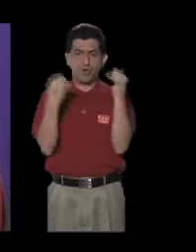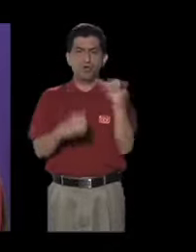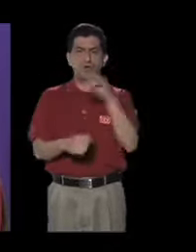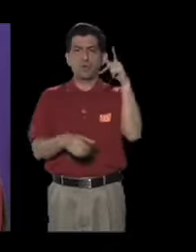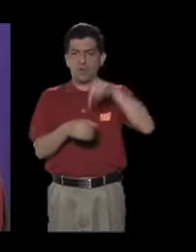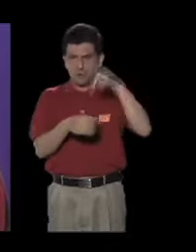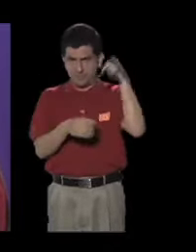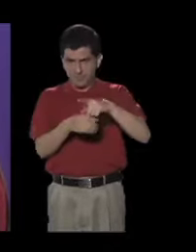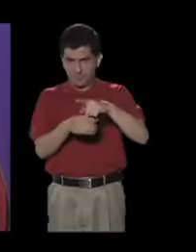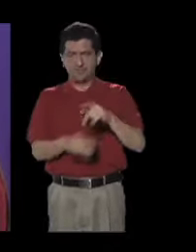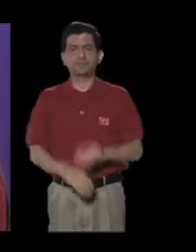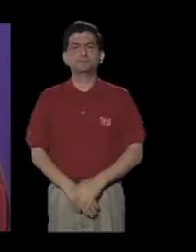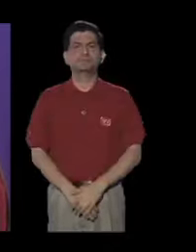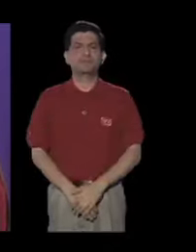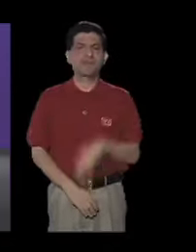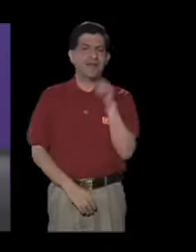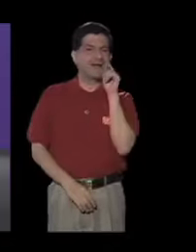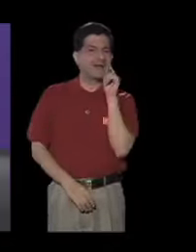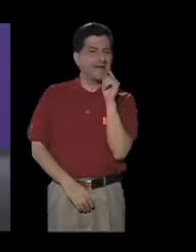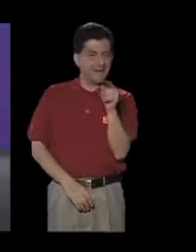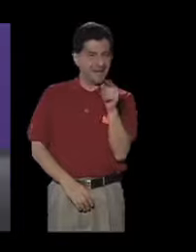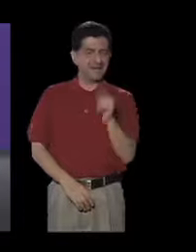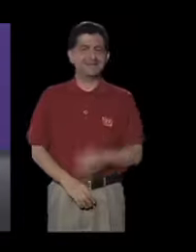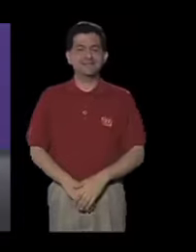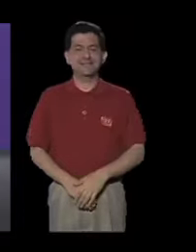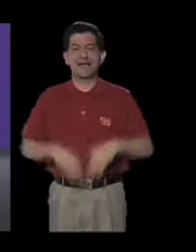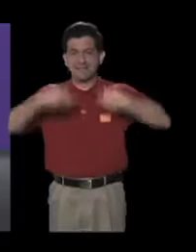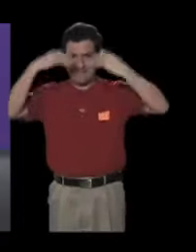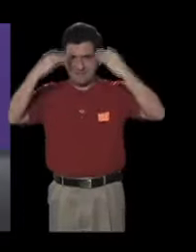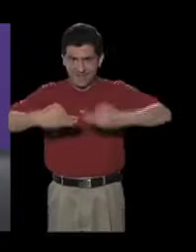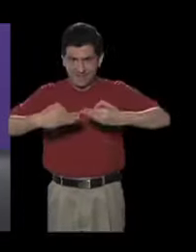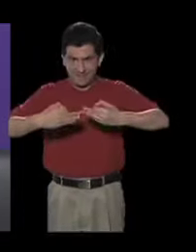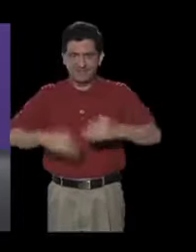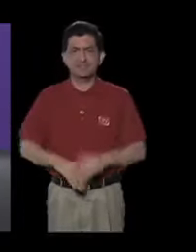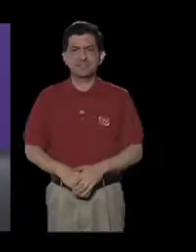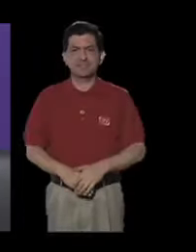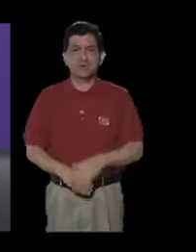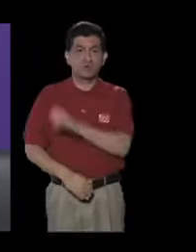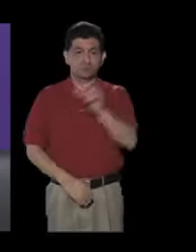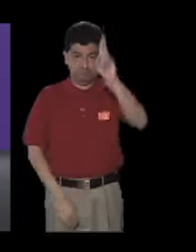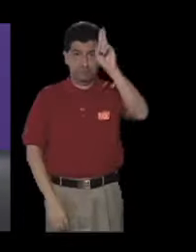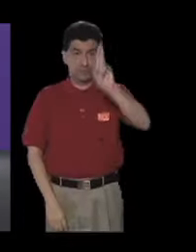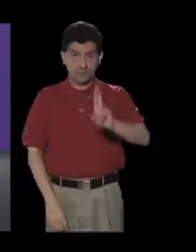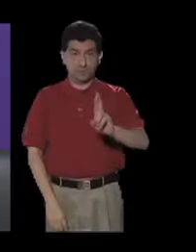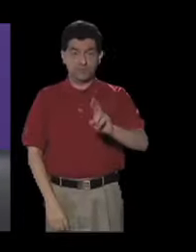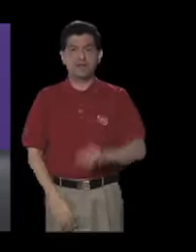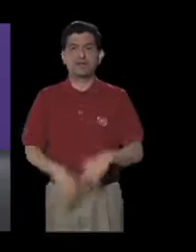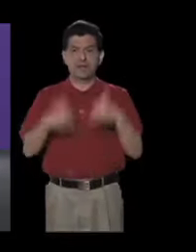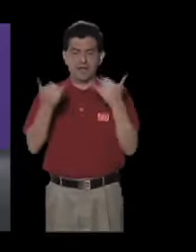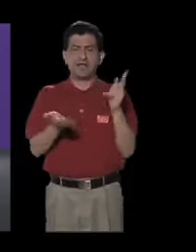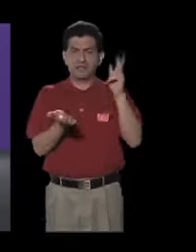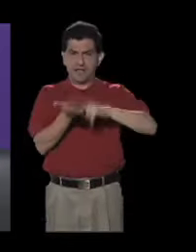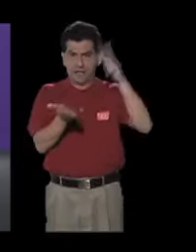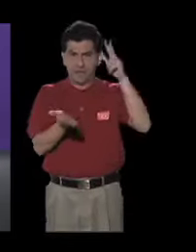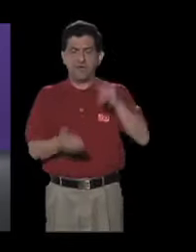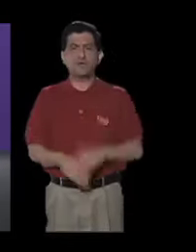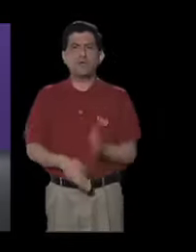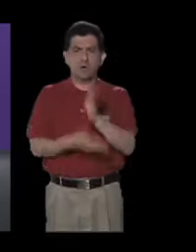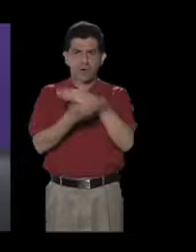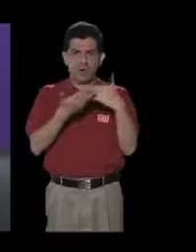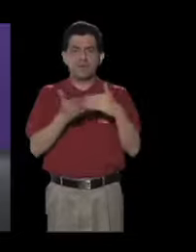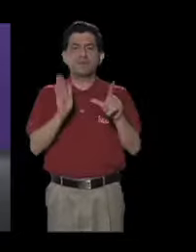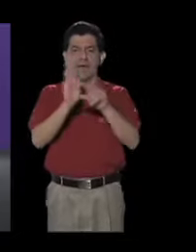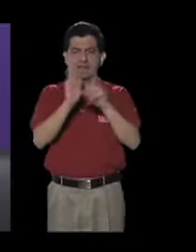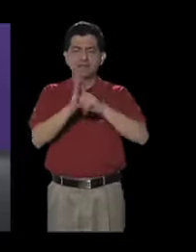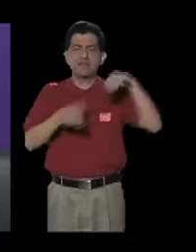las organizaciones también puedan participar en ello. Bueno, eso es una disposición, de hecho, Costa Rica ya